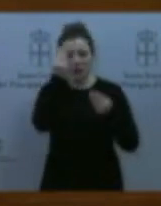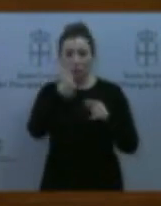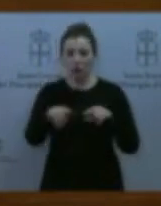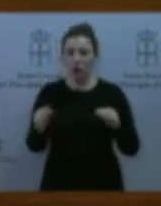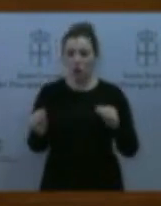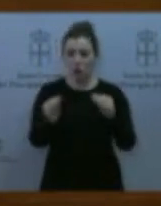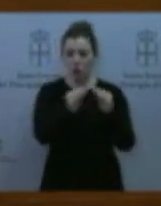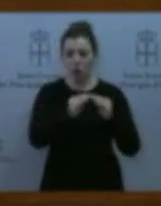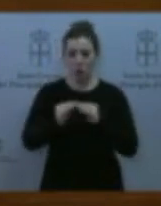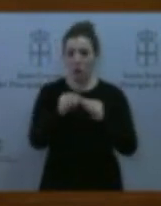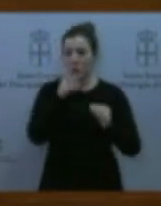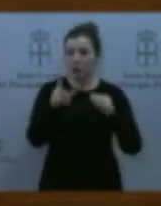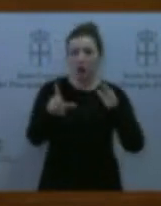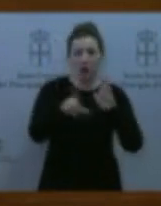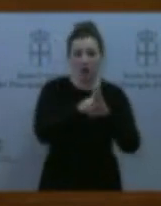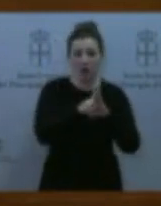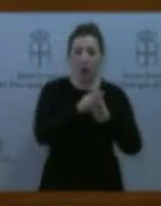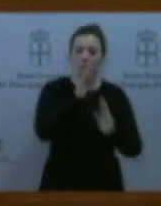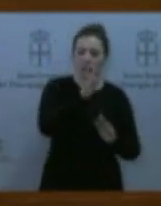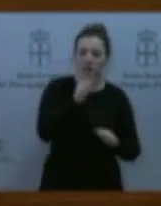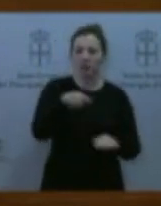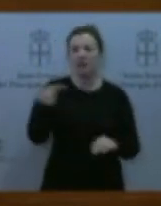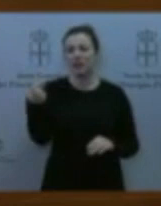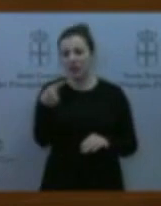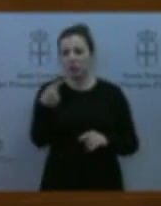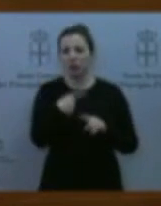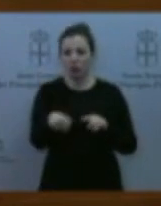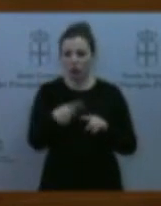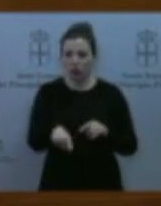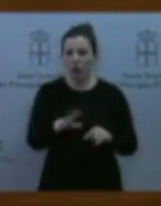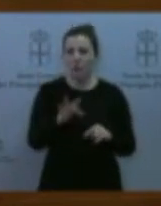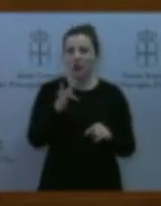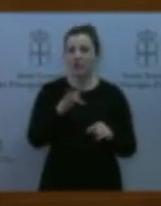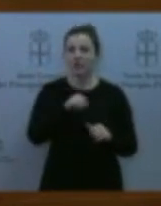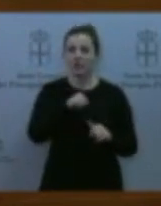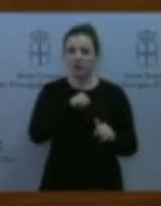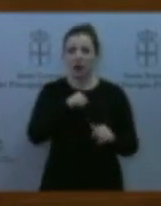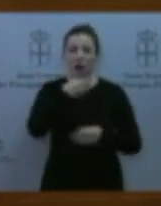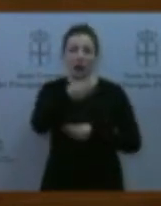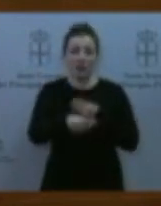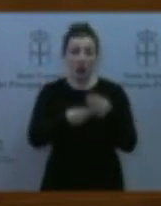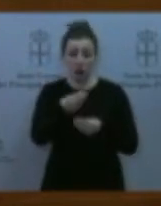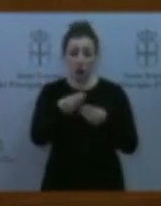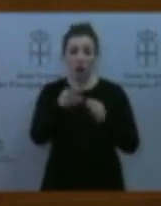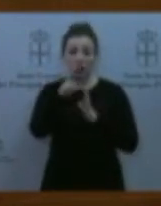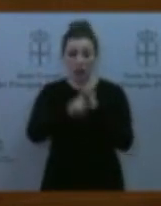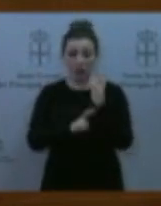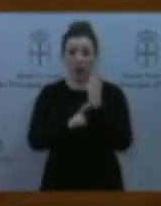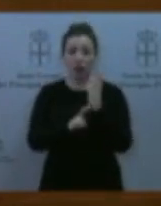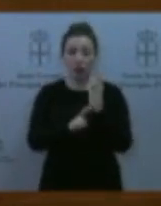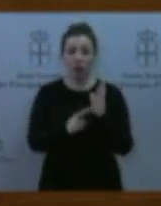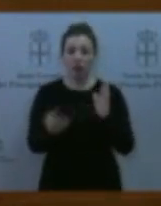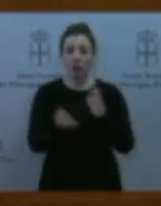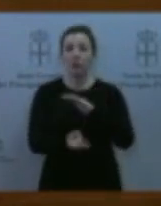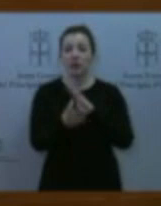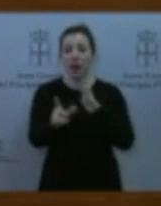sus carencias y con la anhelada espera del desarrollo reglamentario al que dé lugar, decirles que esta ley no juzga, esta